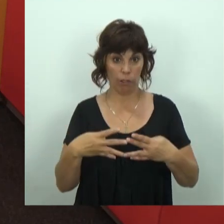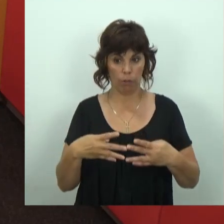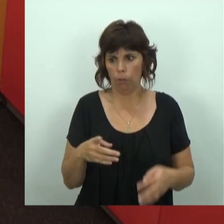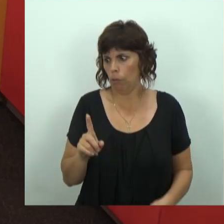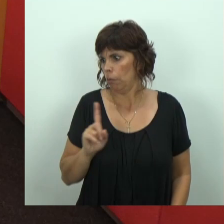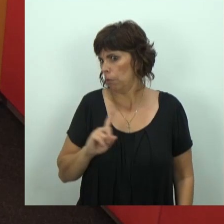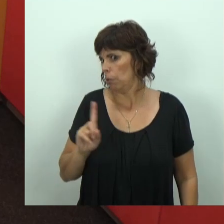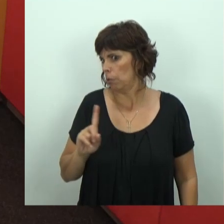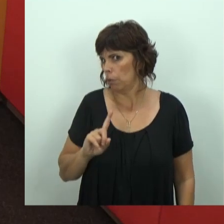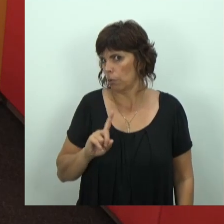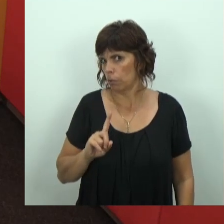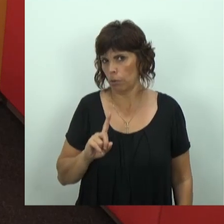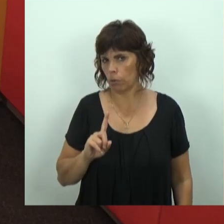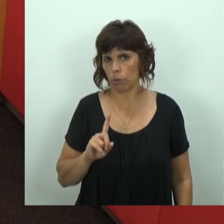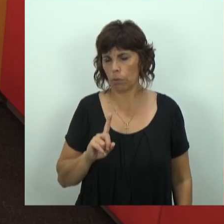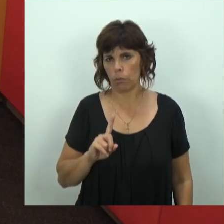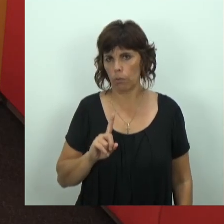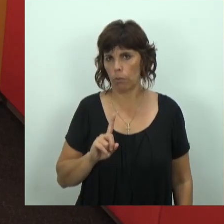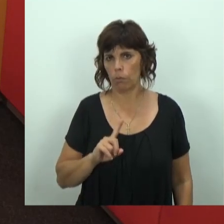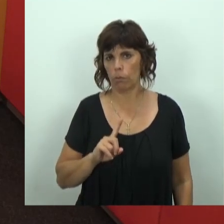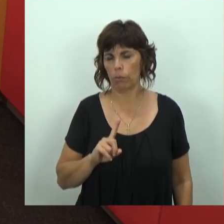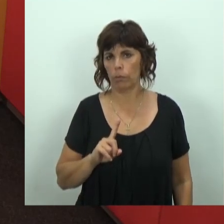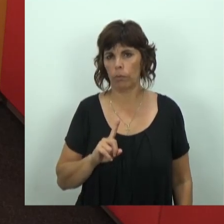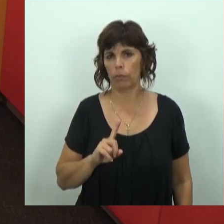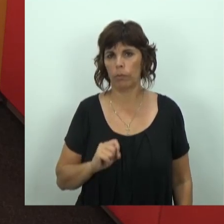o whatever. No.